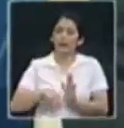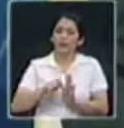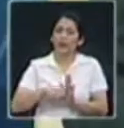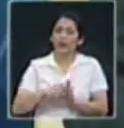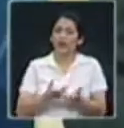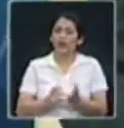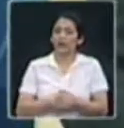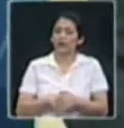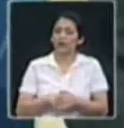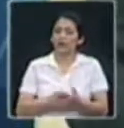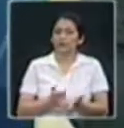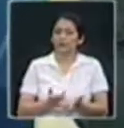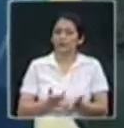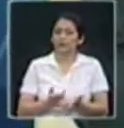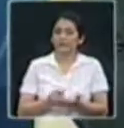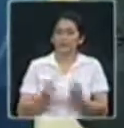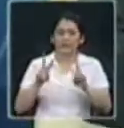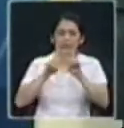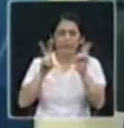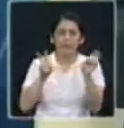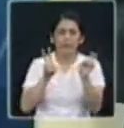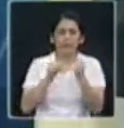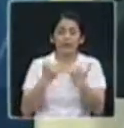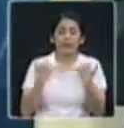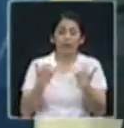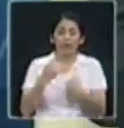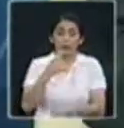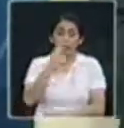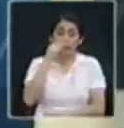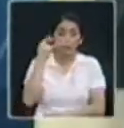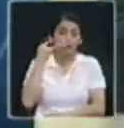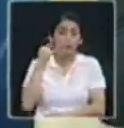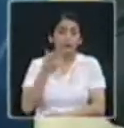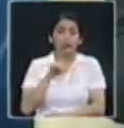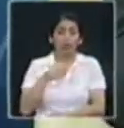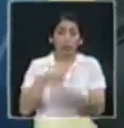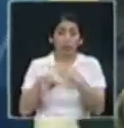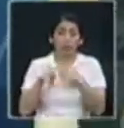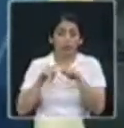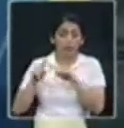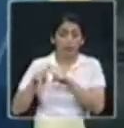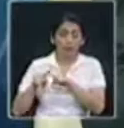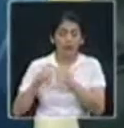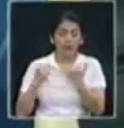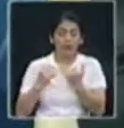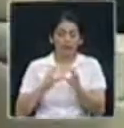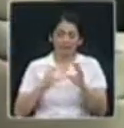de los niños abusados en el Colegio Réplica Aguirre Abad. Una entrevista muy importante. Ya volvemos, no se vayan.